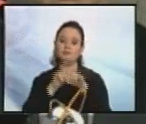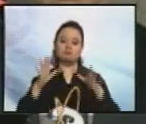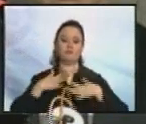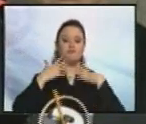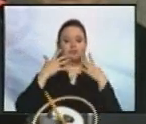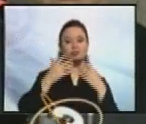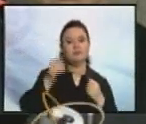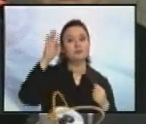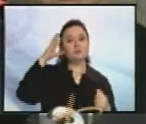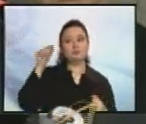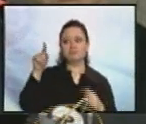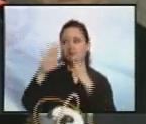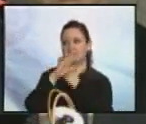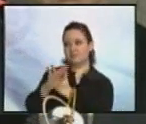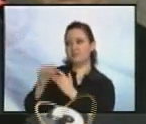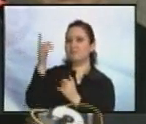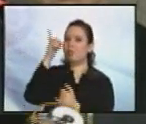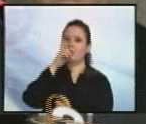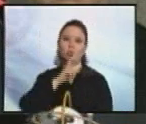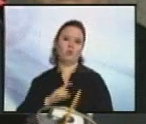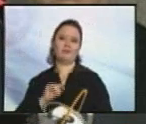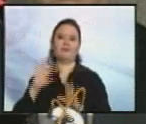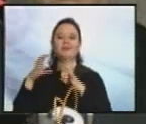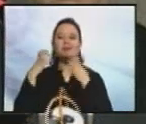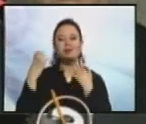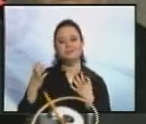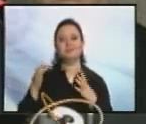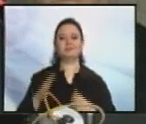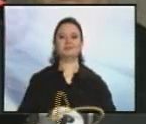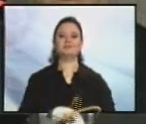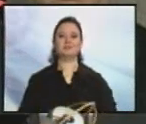operadores de su prevención se